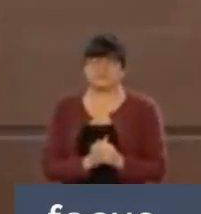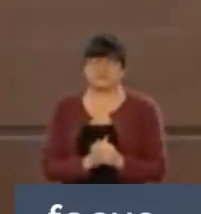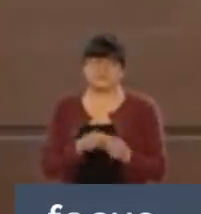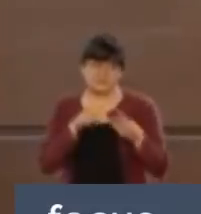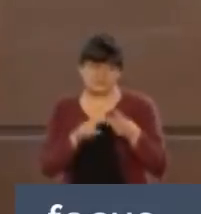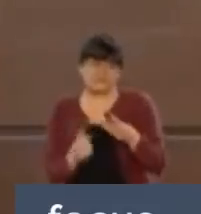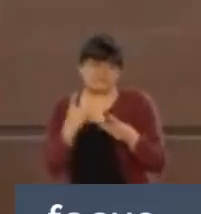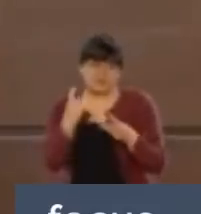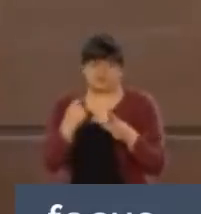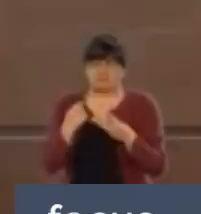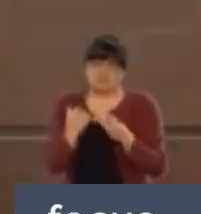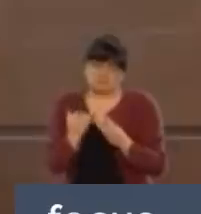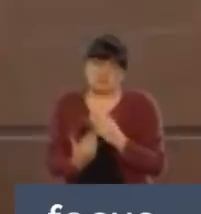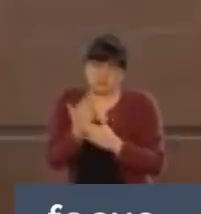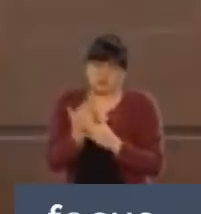coronel,